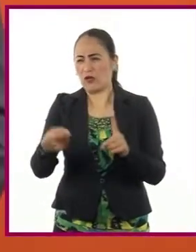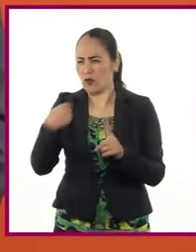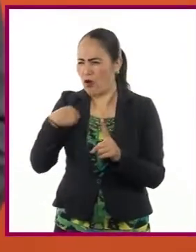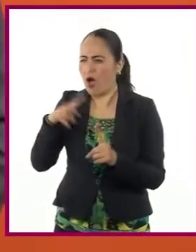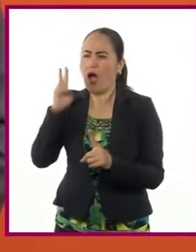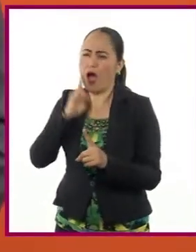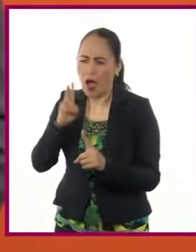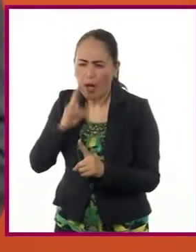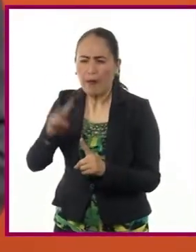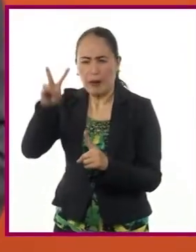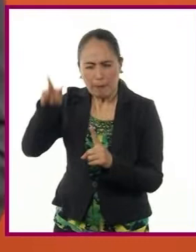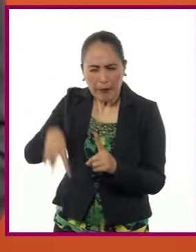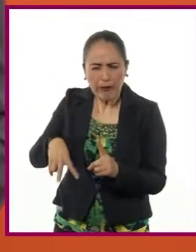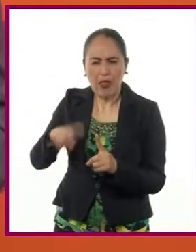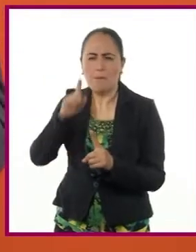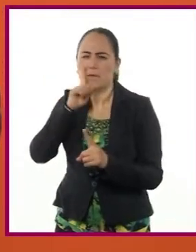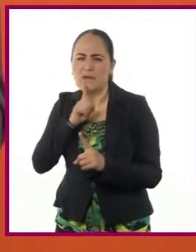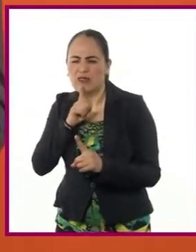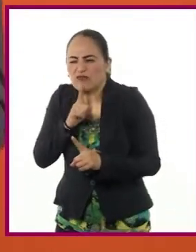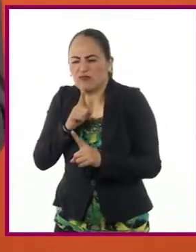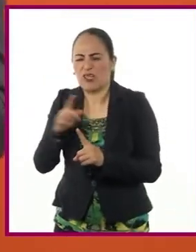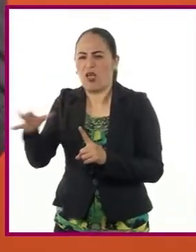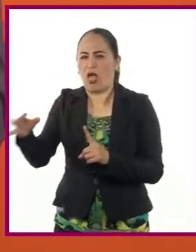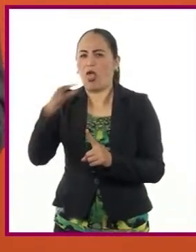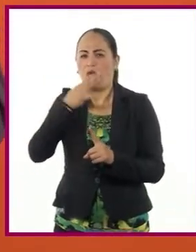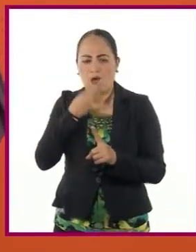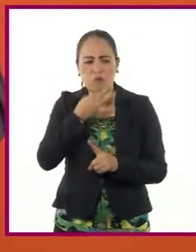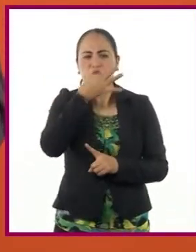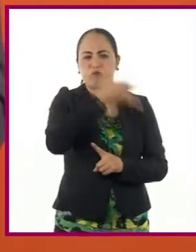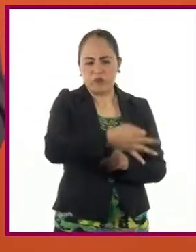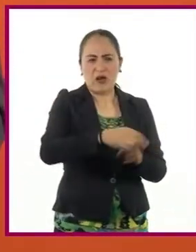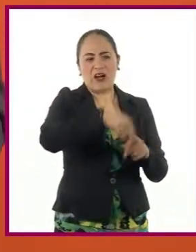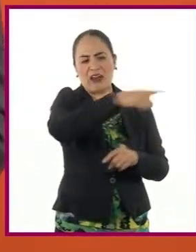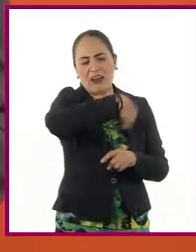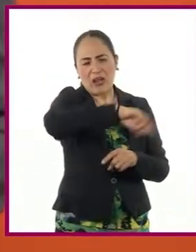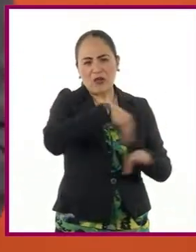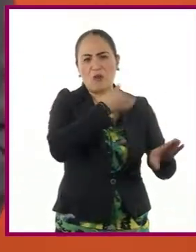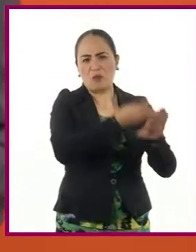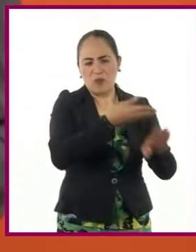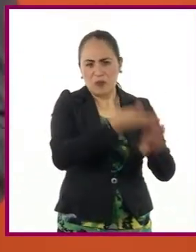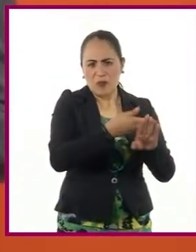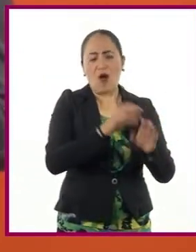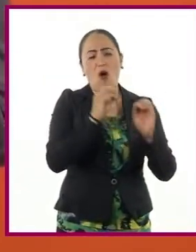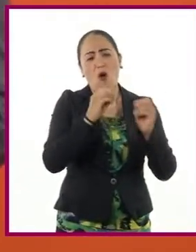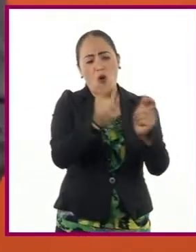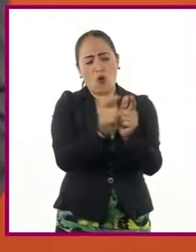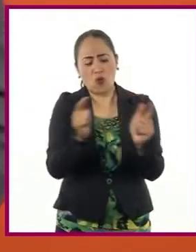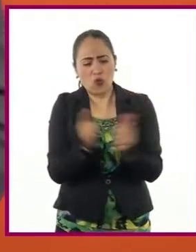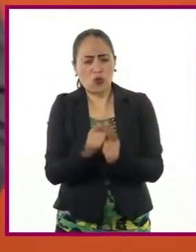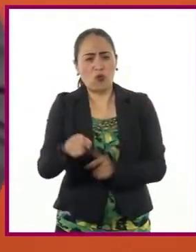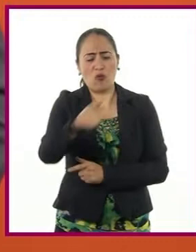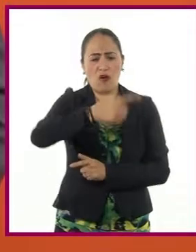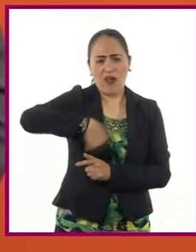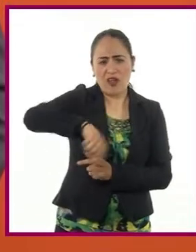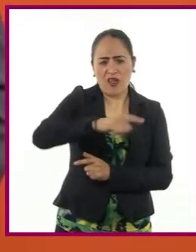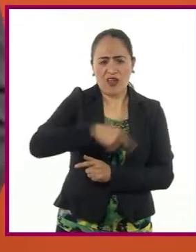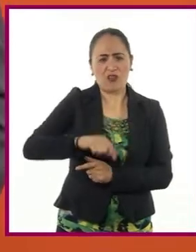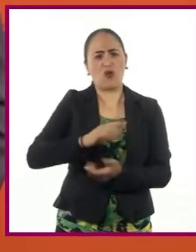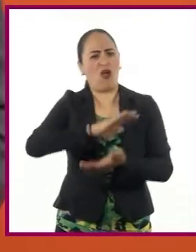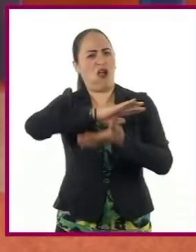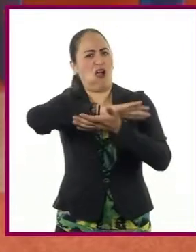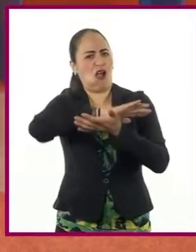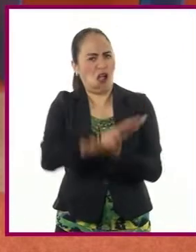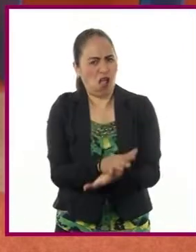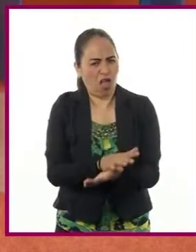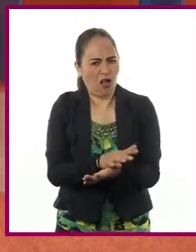la veracidad de lo que se dice, a prejuicios sobre otras personas o grupos que fomenten estereotipos y discriminación